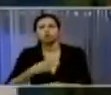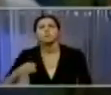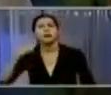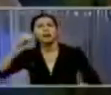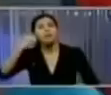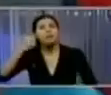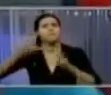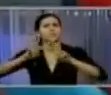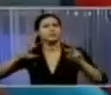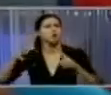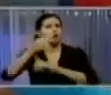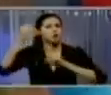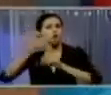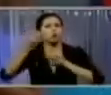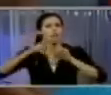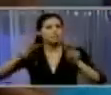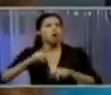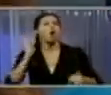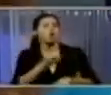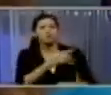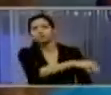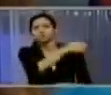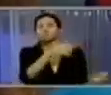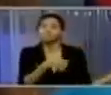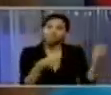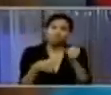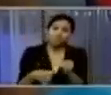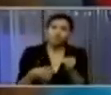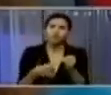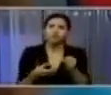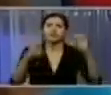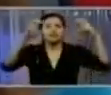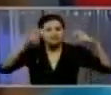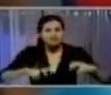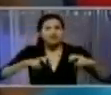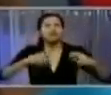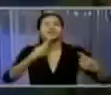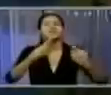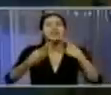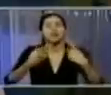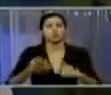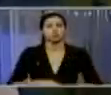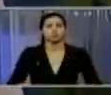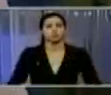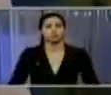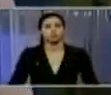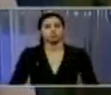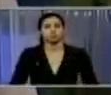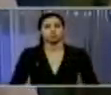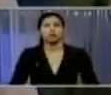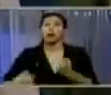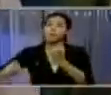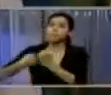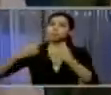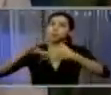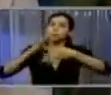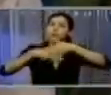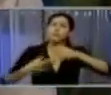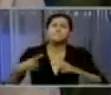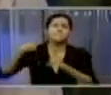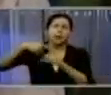y obligarlos a que se sientan al diálogo nacional con el apoyo de UNASUR. Diálogo, diálogo y más